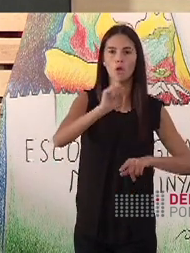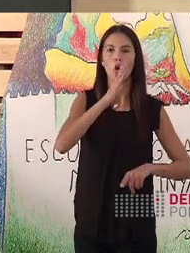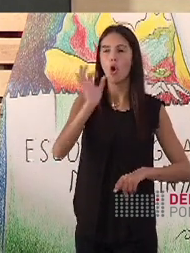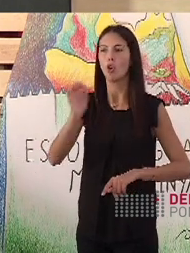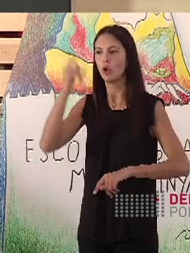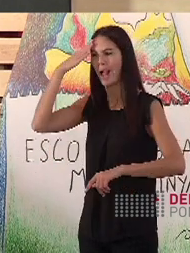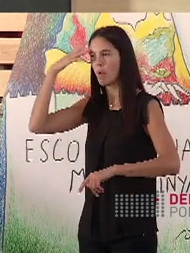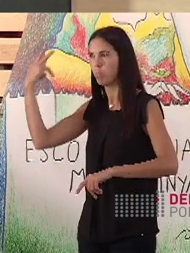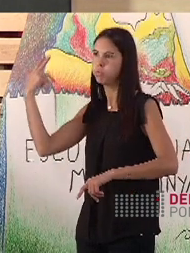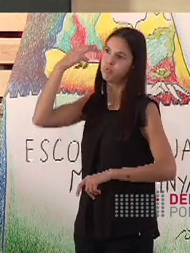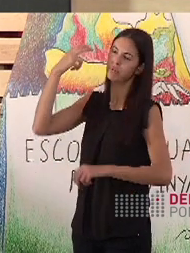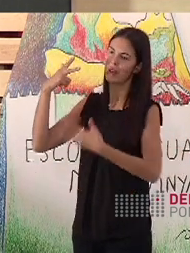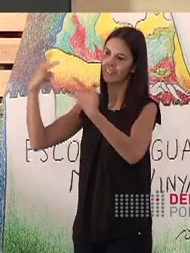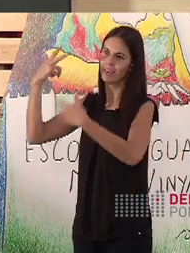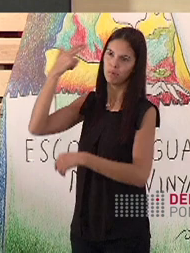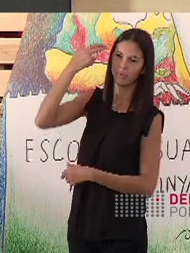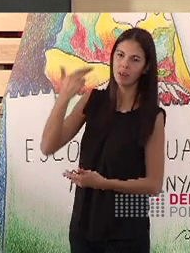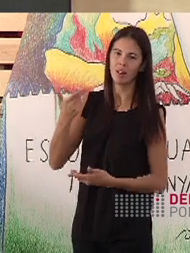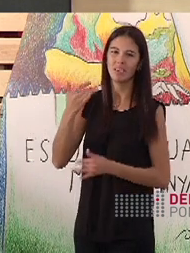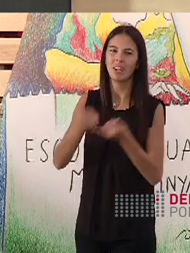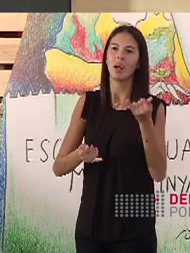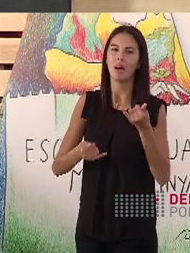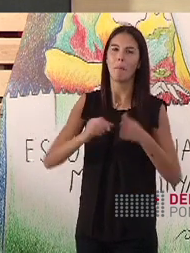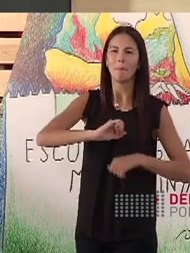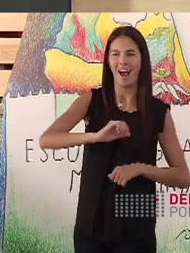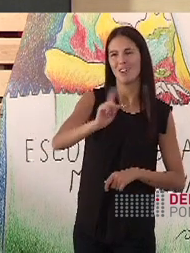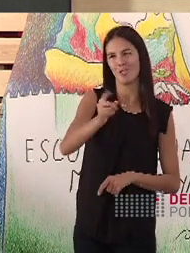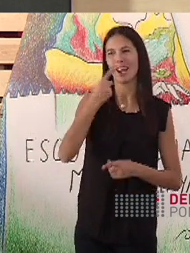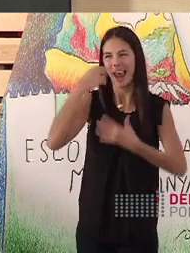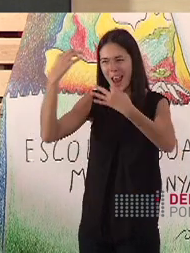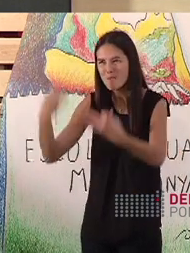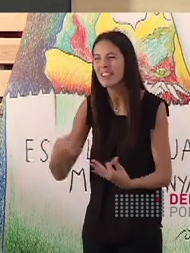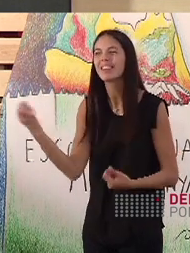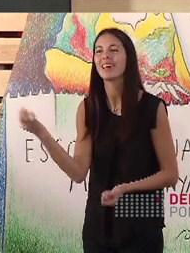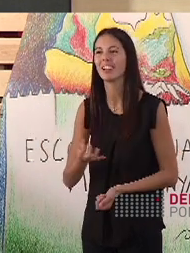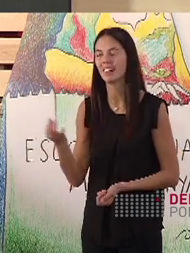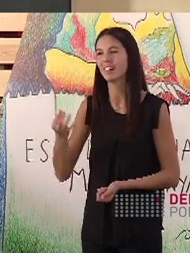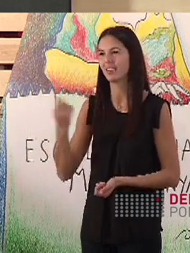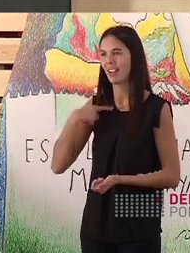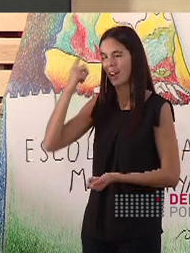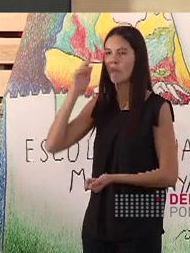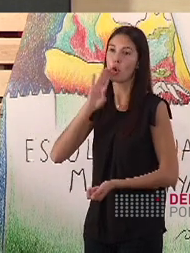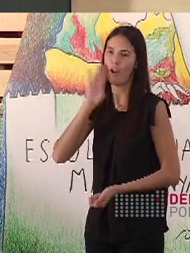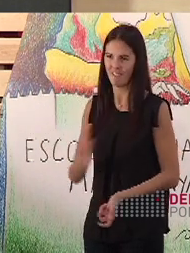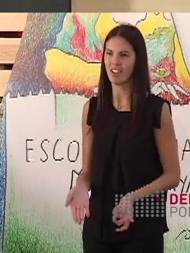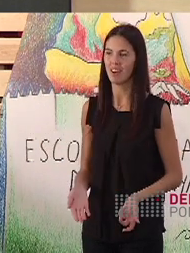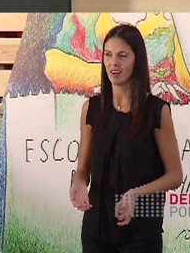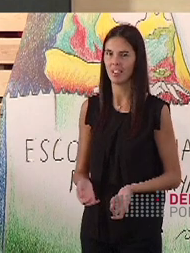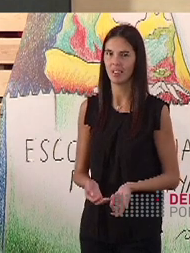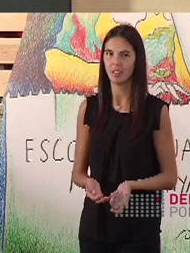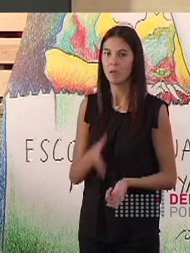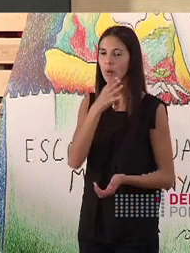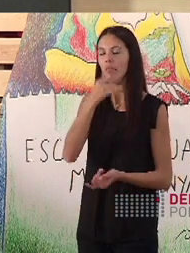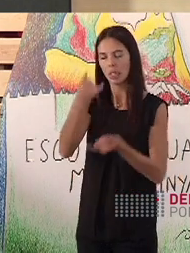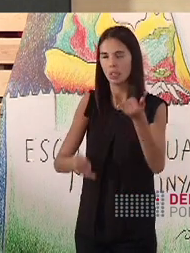la pornografía en su cabeza era, no la paja, que ahí vamos a prohibir. Claro, es que estamos tocando el